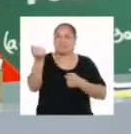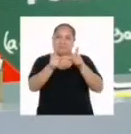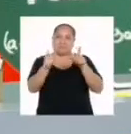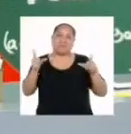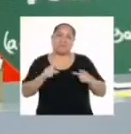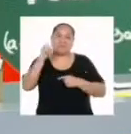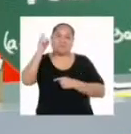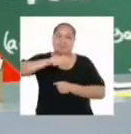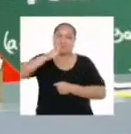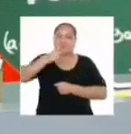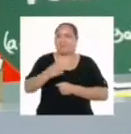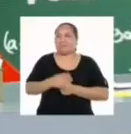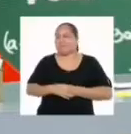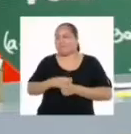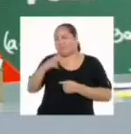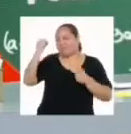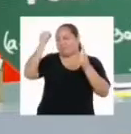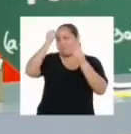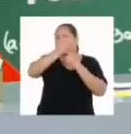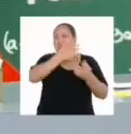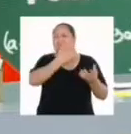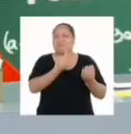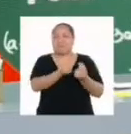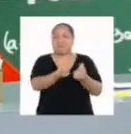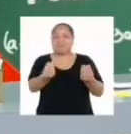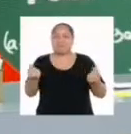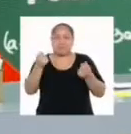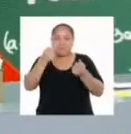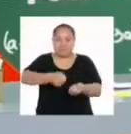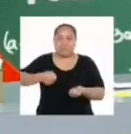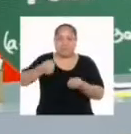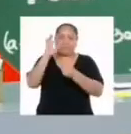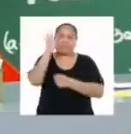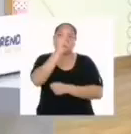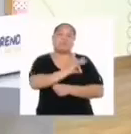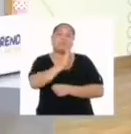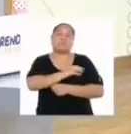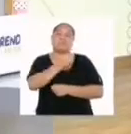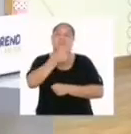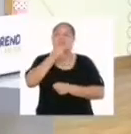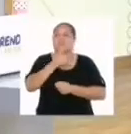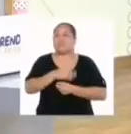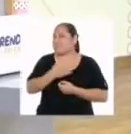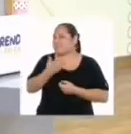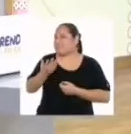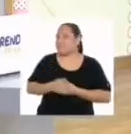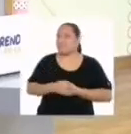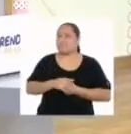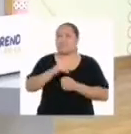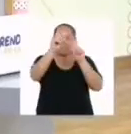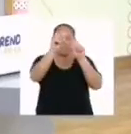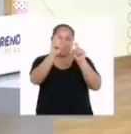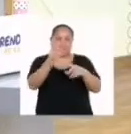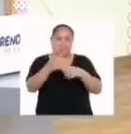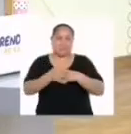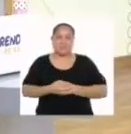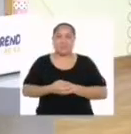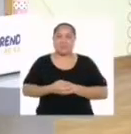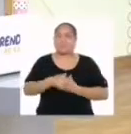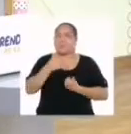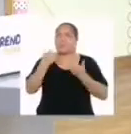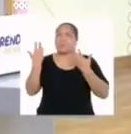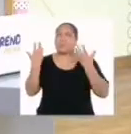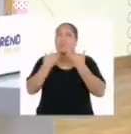que la puedan necesitar, con el fin de mejorar los campos de cultivos o aprovechar el agua. Entonces, la pregunta es,